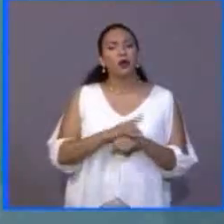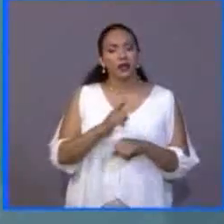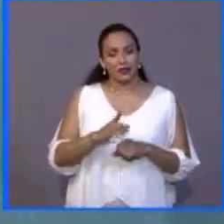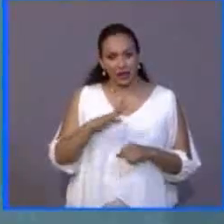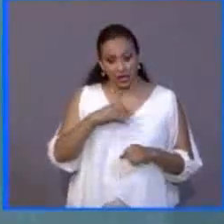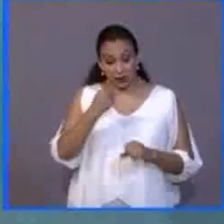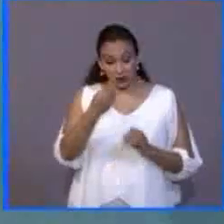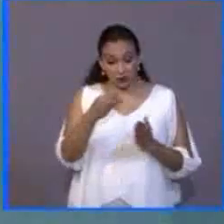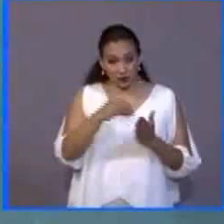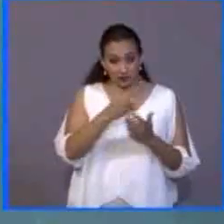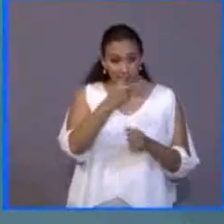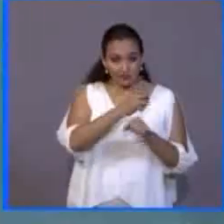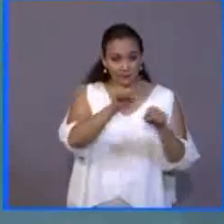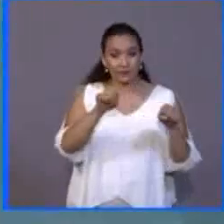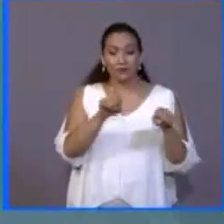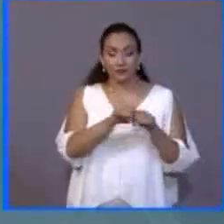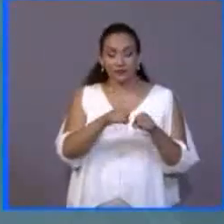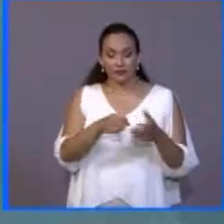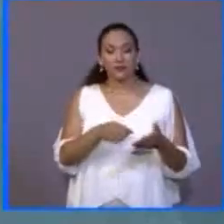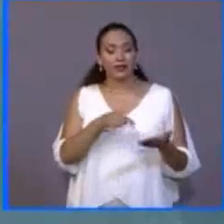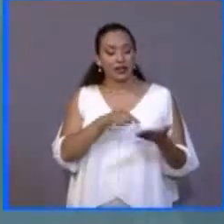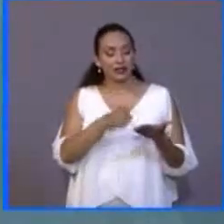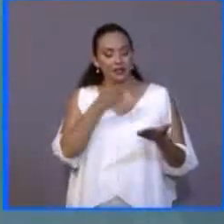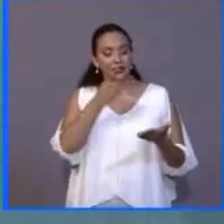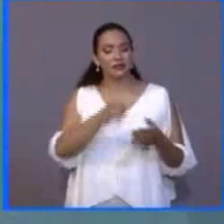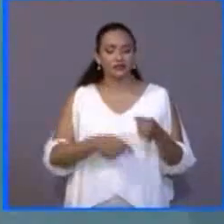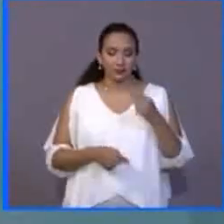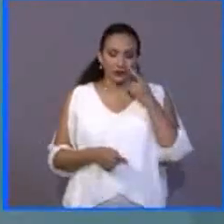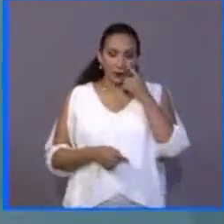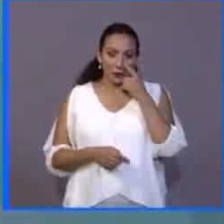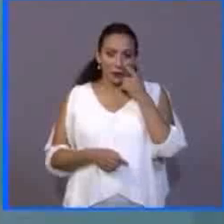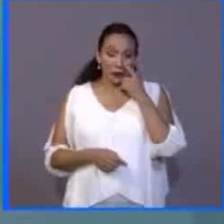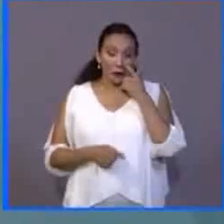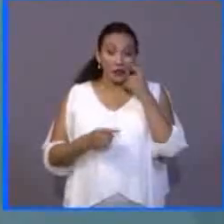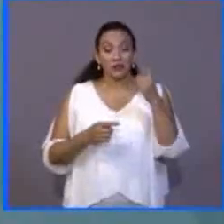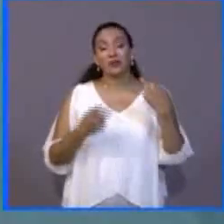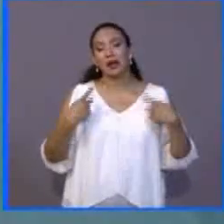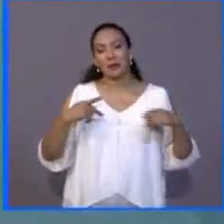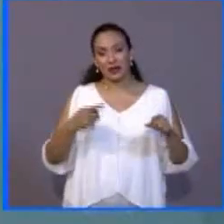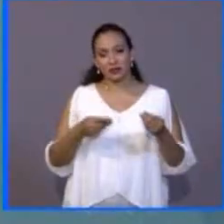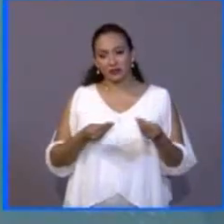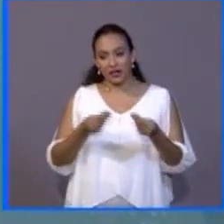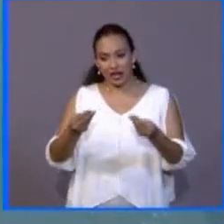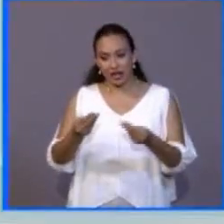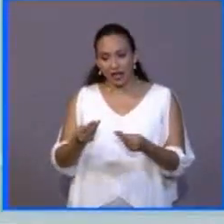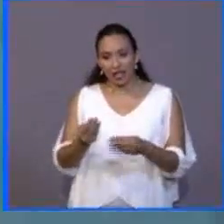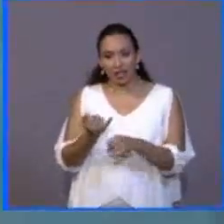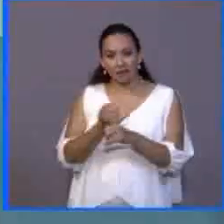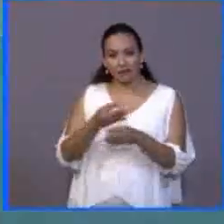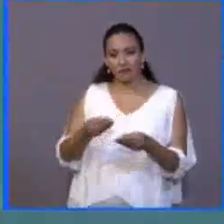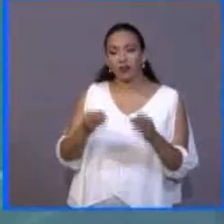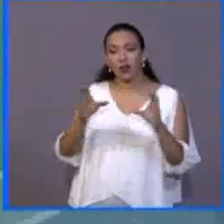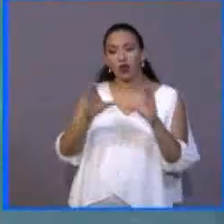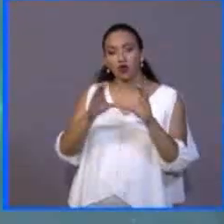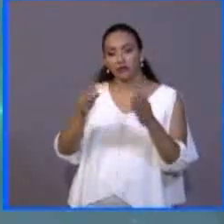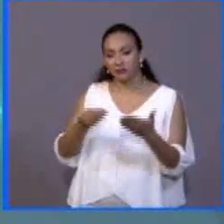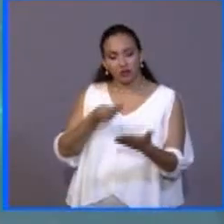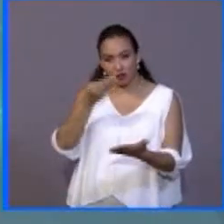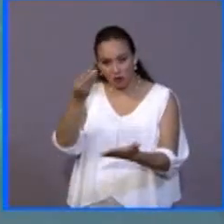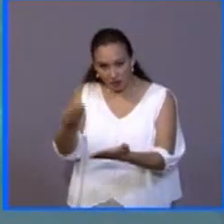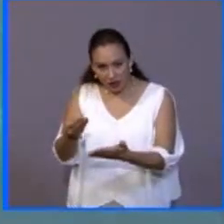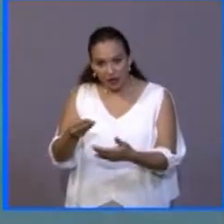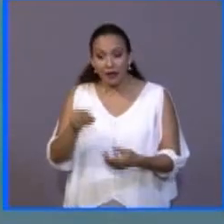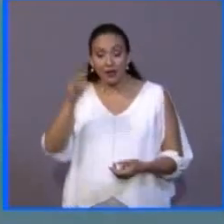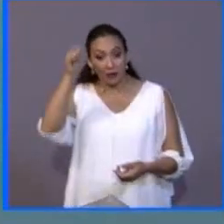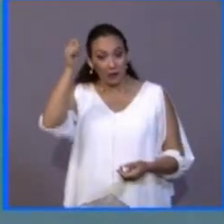uno establecido por la segunda sala de la Corte, en el que determinó que si el promovente omite presentar la constancia de otorgamiento o negativa